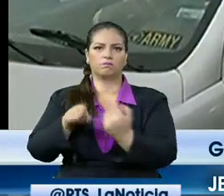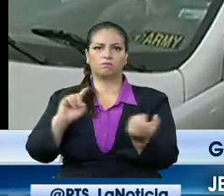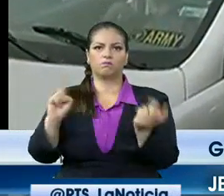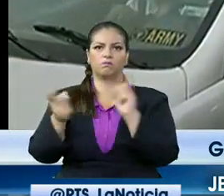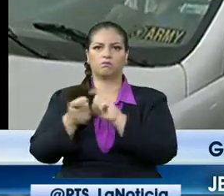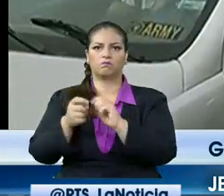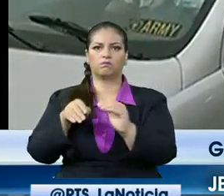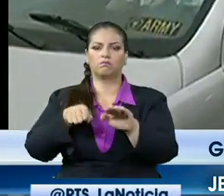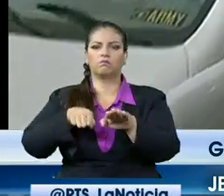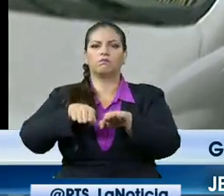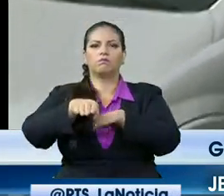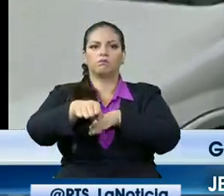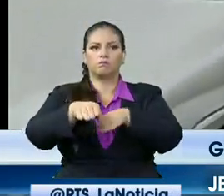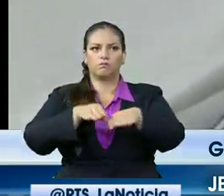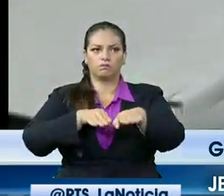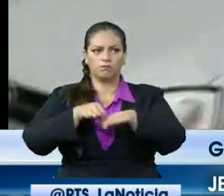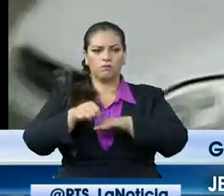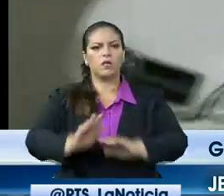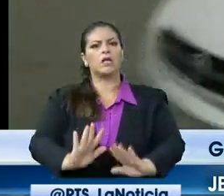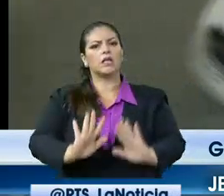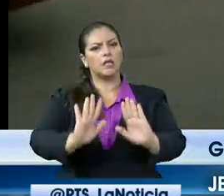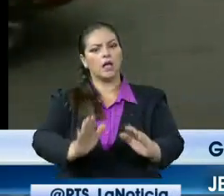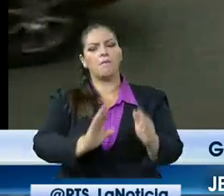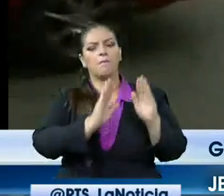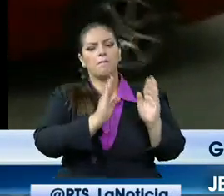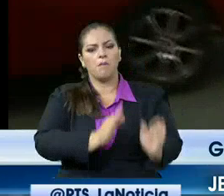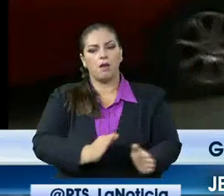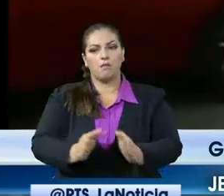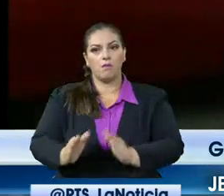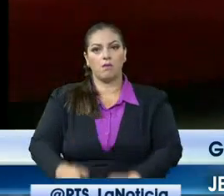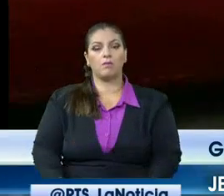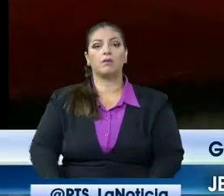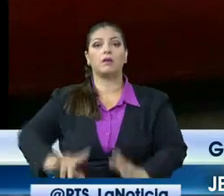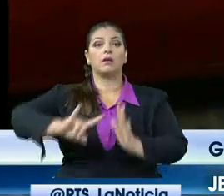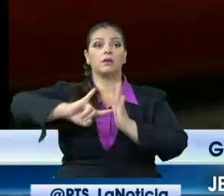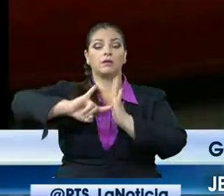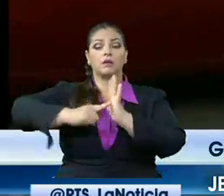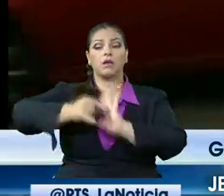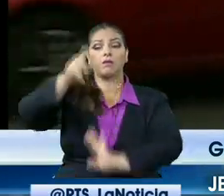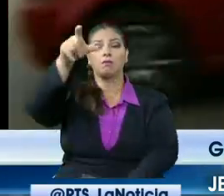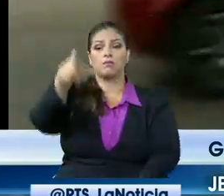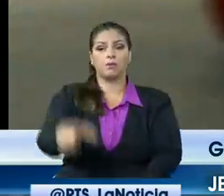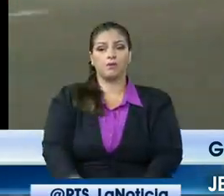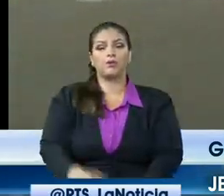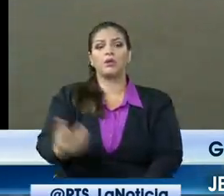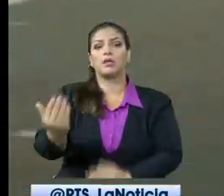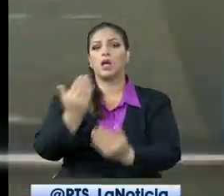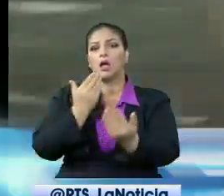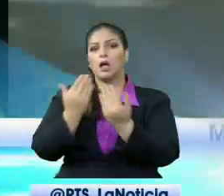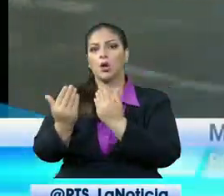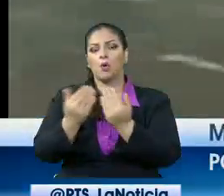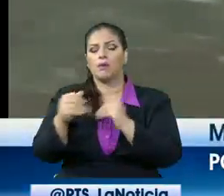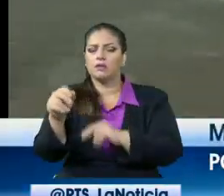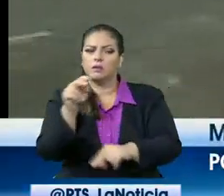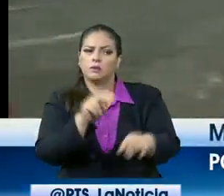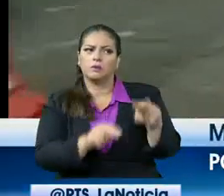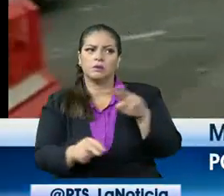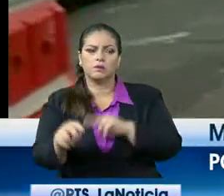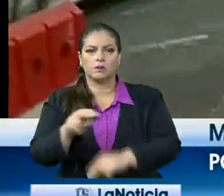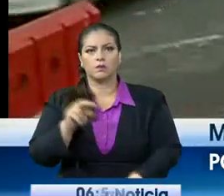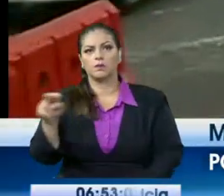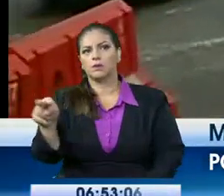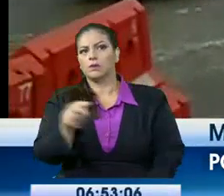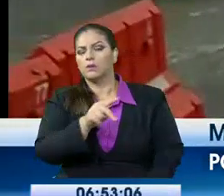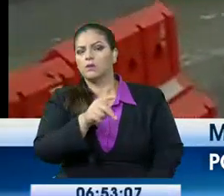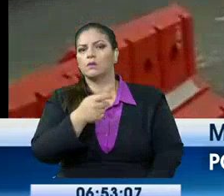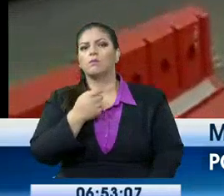la que se la puede explicar el arquitecto Granda, en lo que tiene que ver con el parterre central y lo que tiene que ver con una vía que vamos a abrir en el extremo de allá para que se